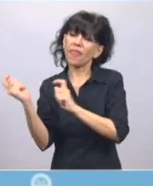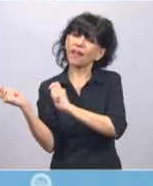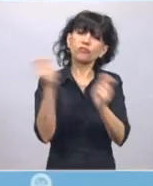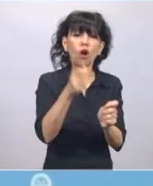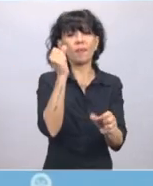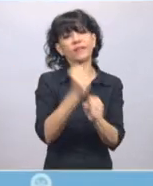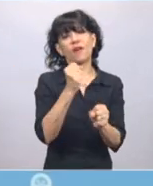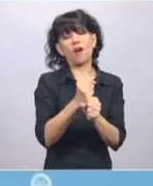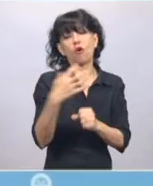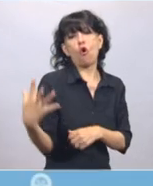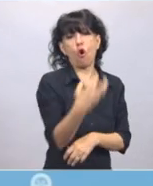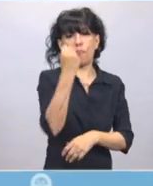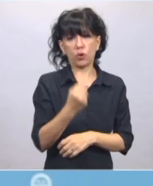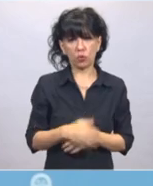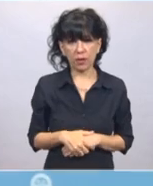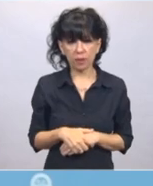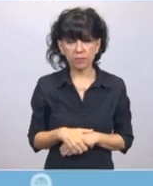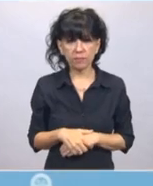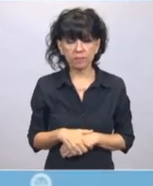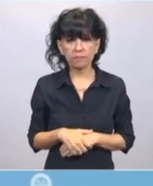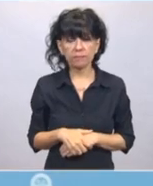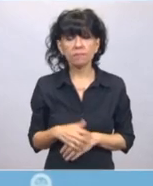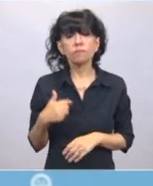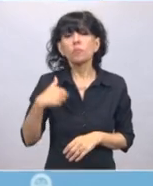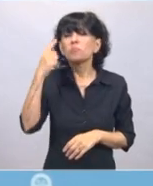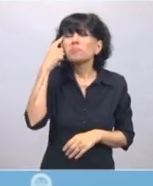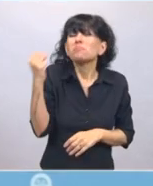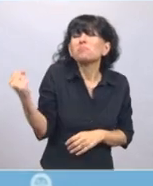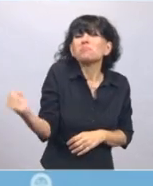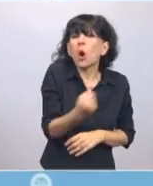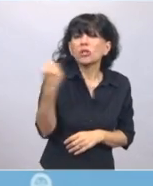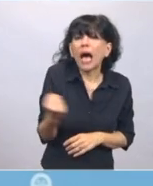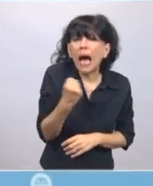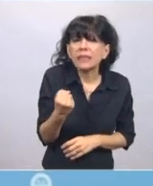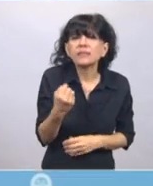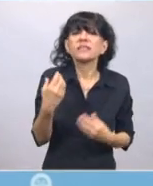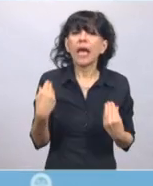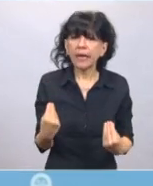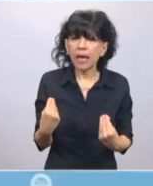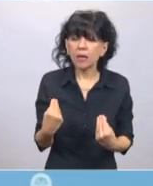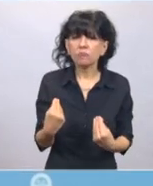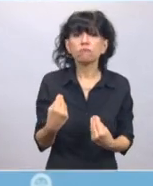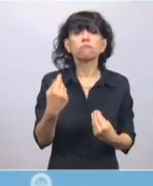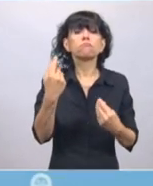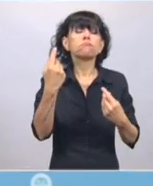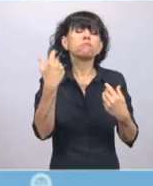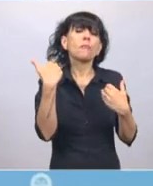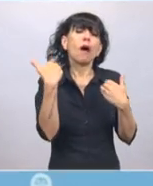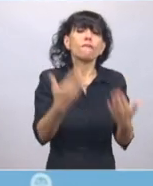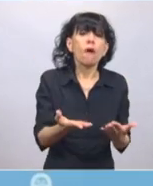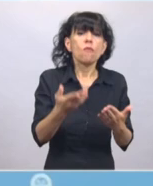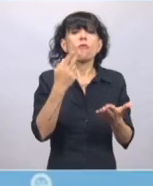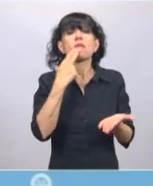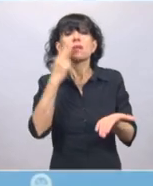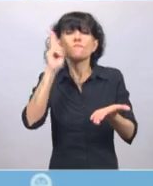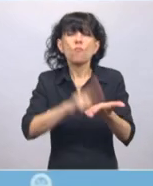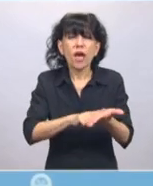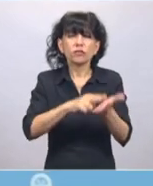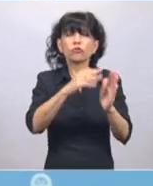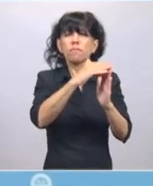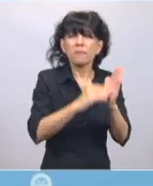sus oportunidades creo que es muy importante que generemos beneficios impositivos eliminación de